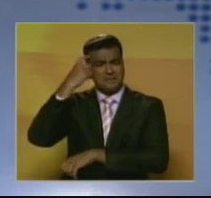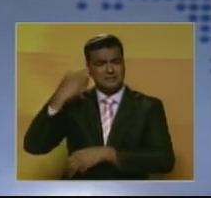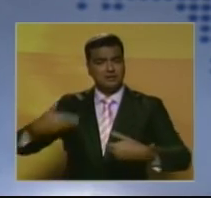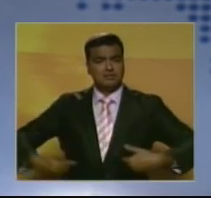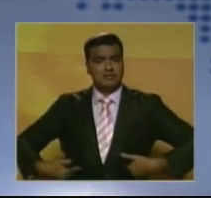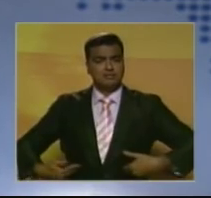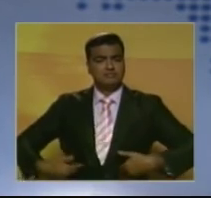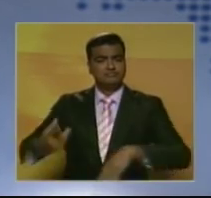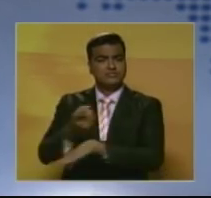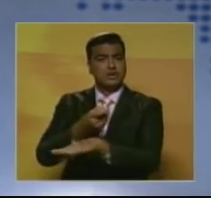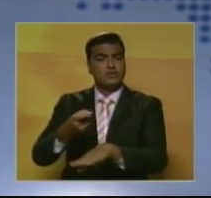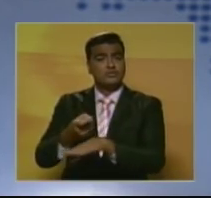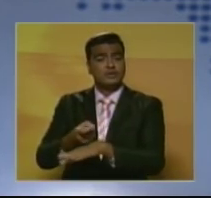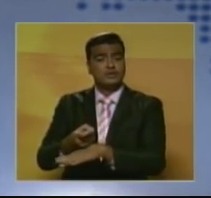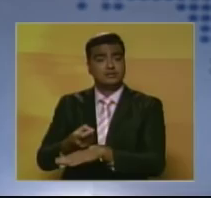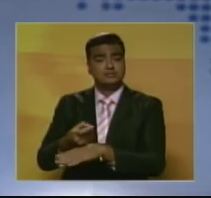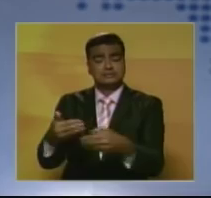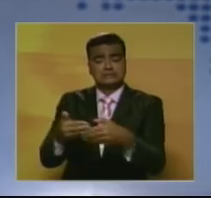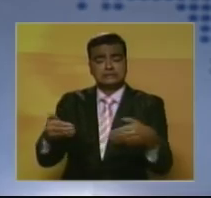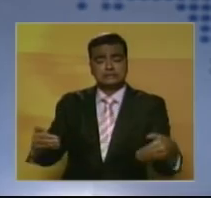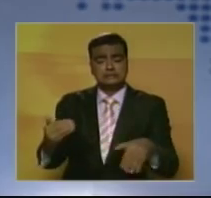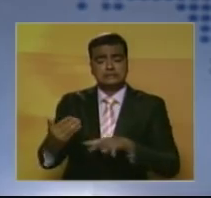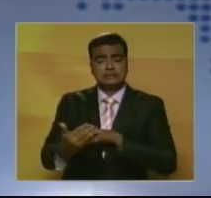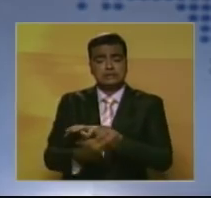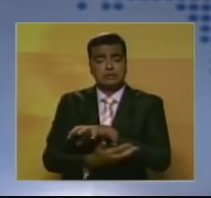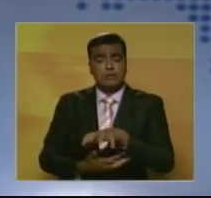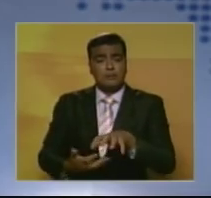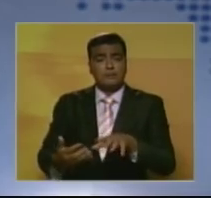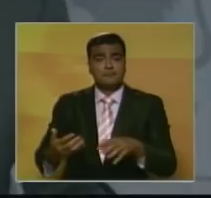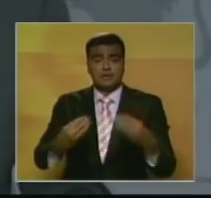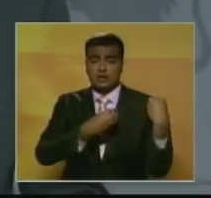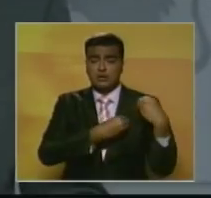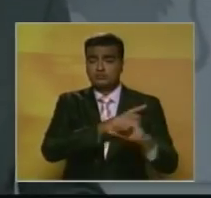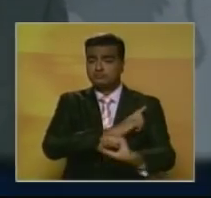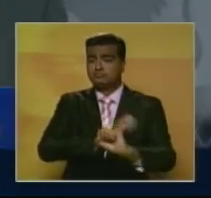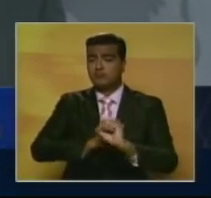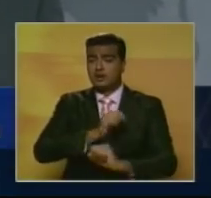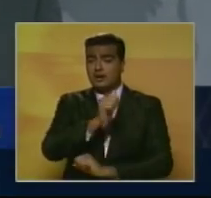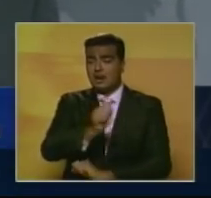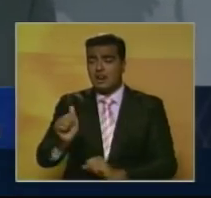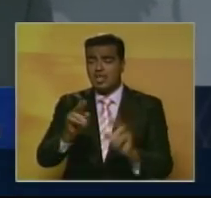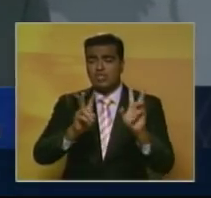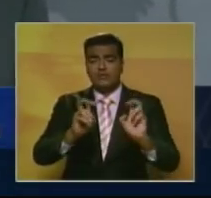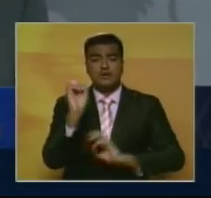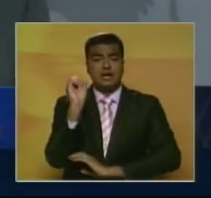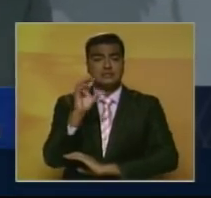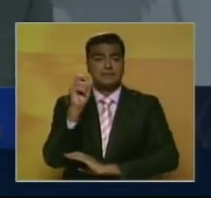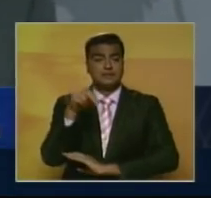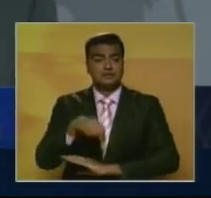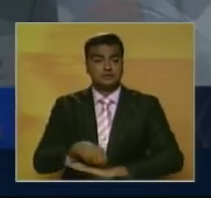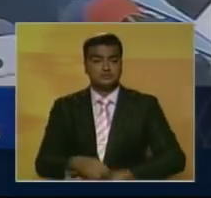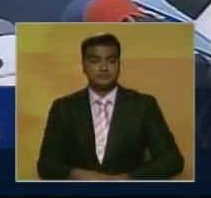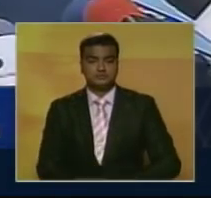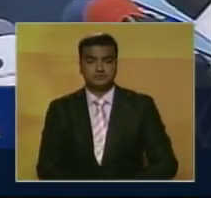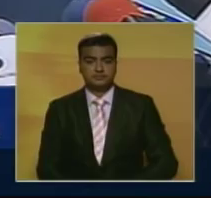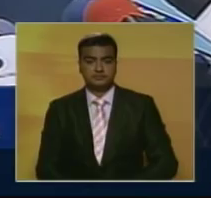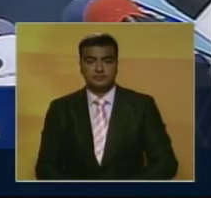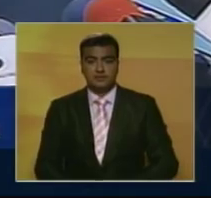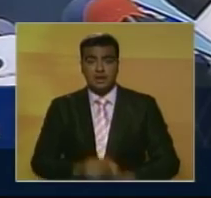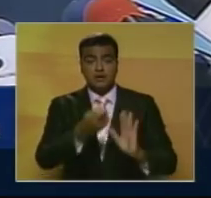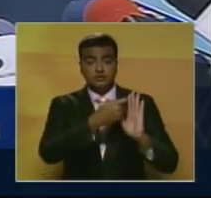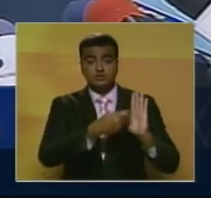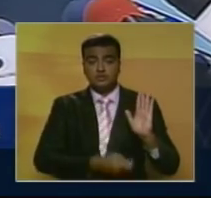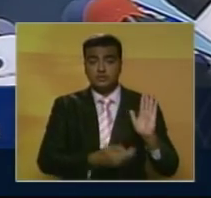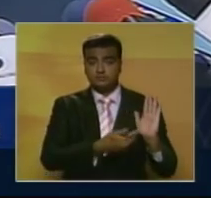poner el gobierno nacional para limitar los poderes de la nueva asamblea. Rajoy dirigió el texto al secretario ejecutivo de la Mesa de la Unidad